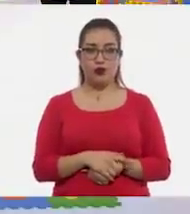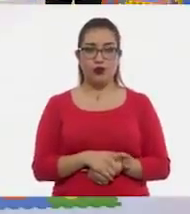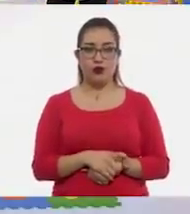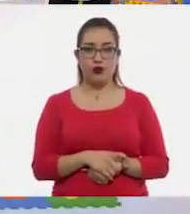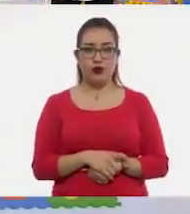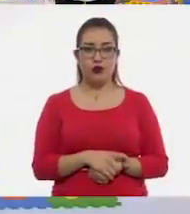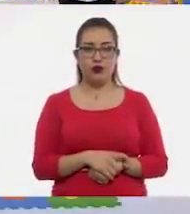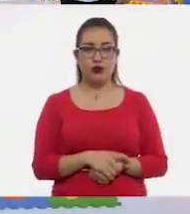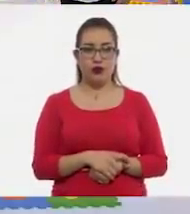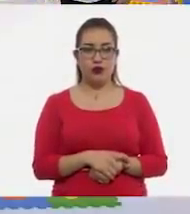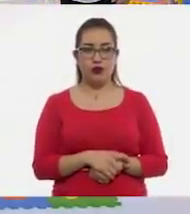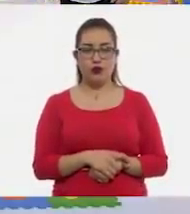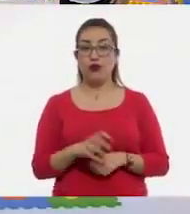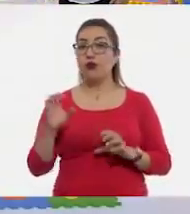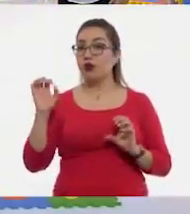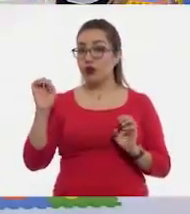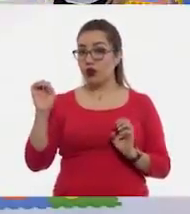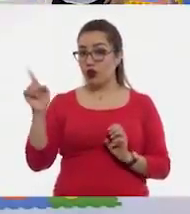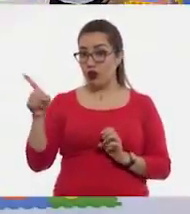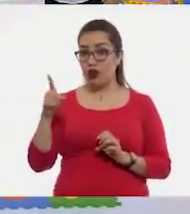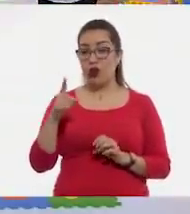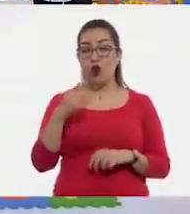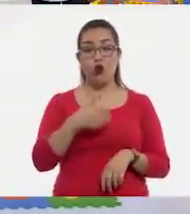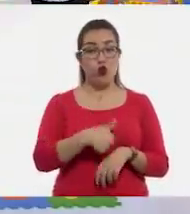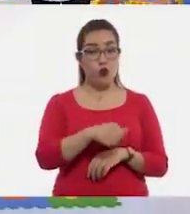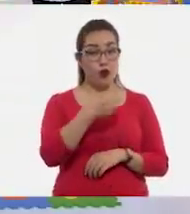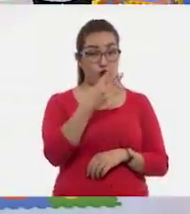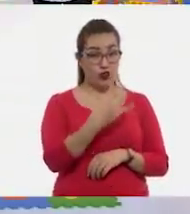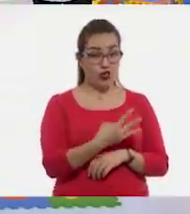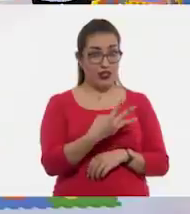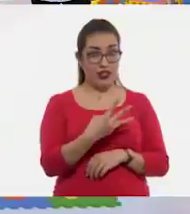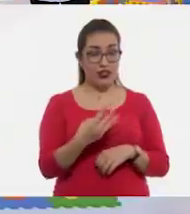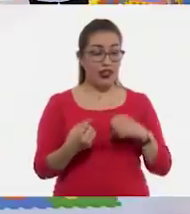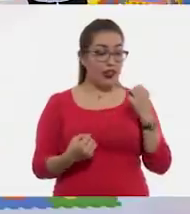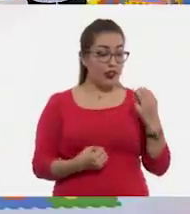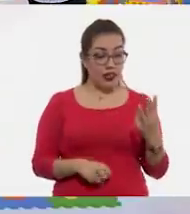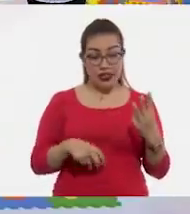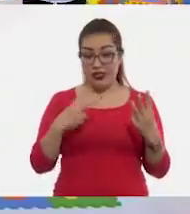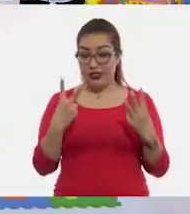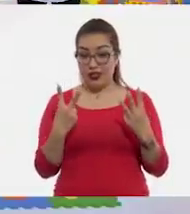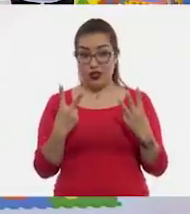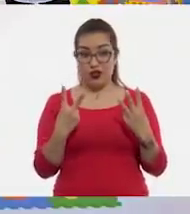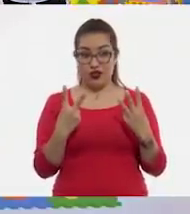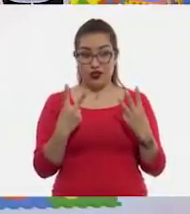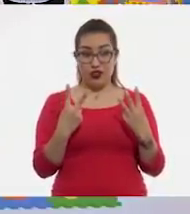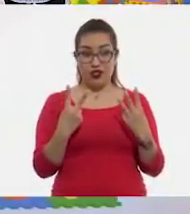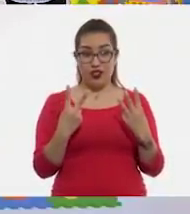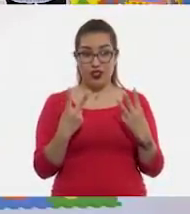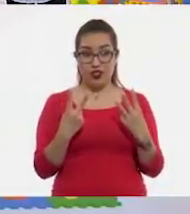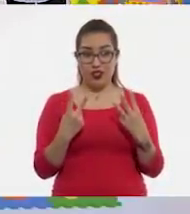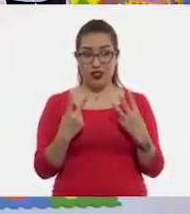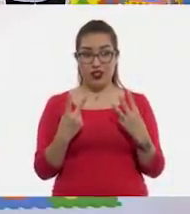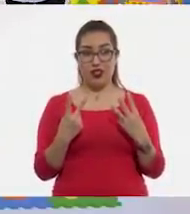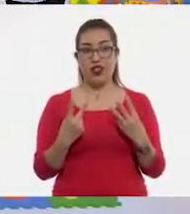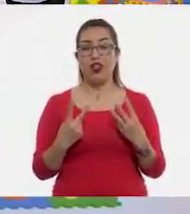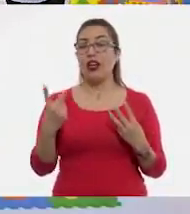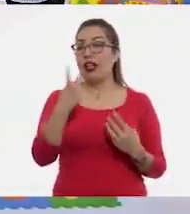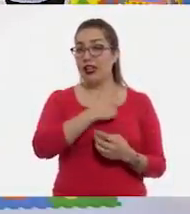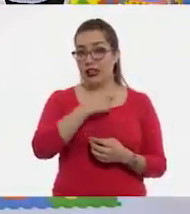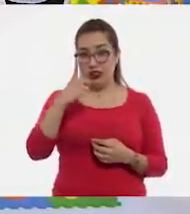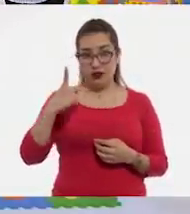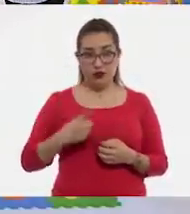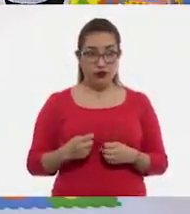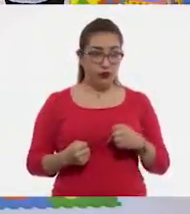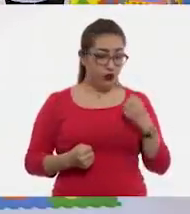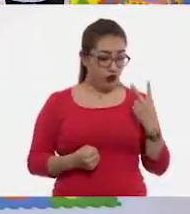otro número que es el 3. Ajá. ¿Cuántas decenas son? Ah, entonces tengo que sumar 2